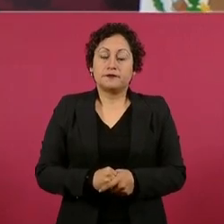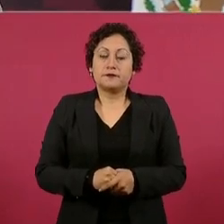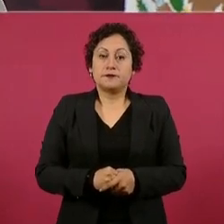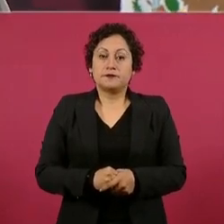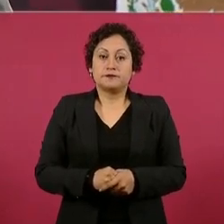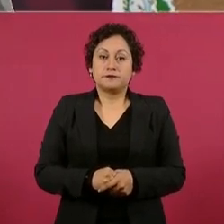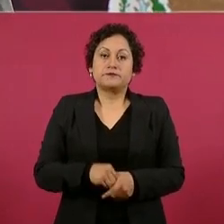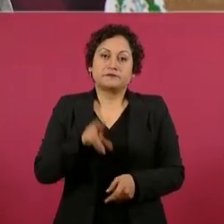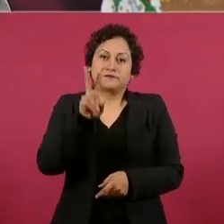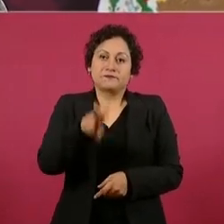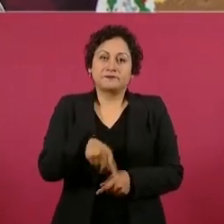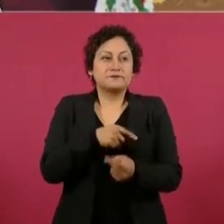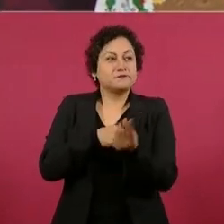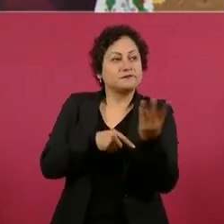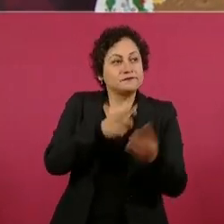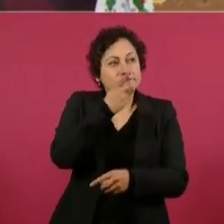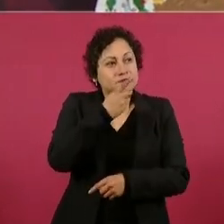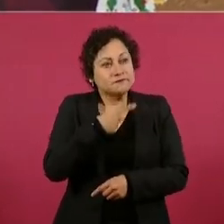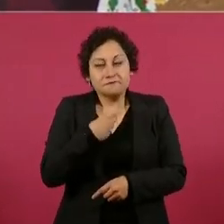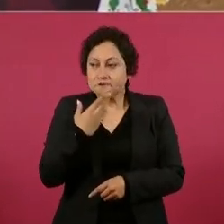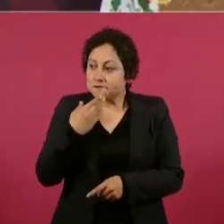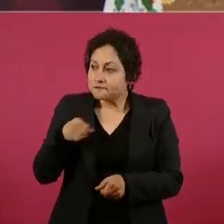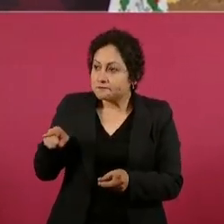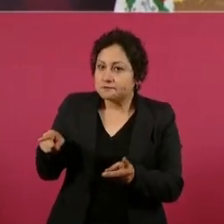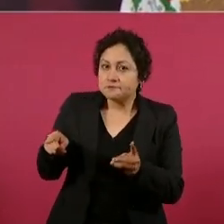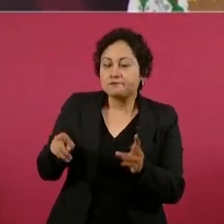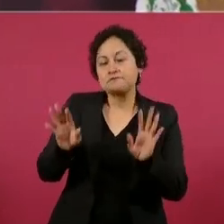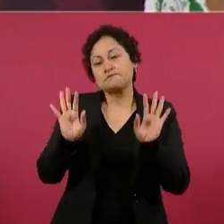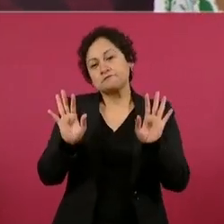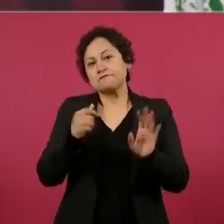Me dio mucho gusto eso,